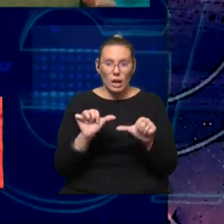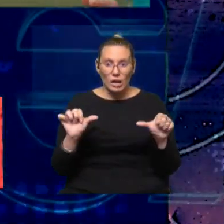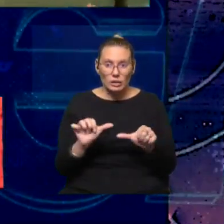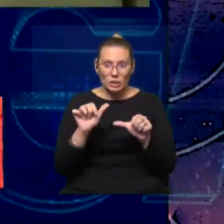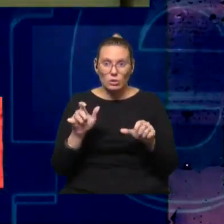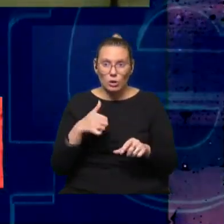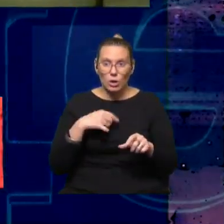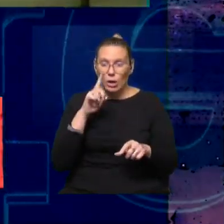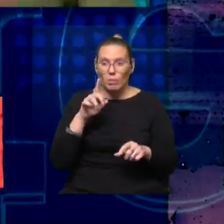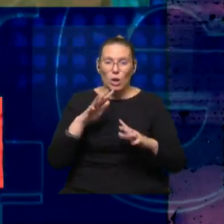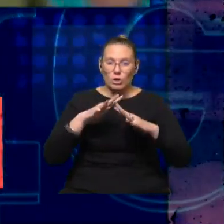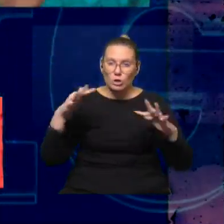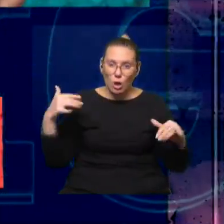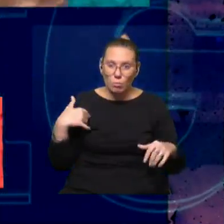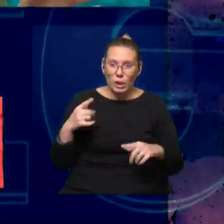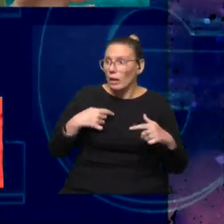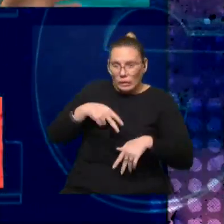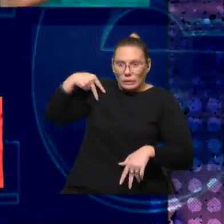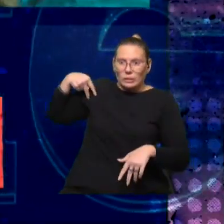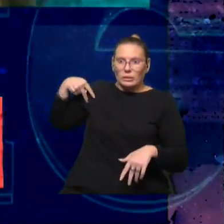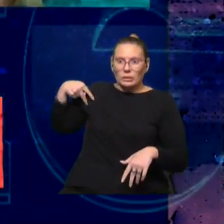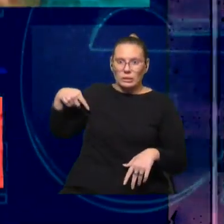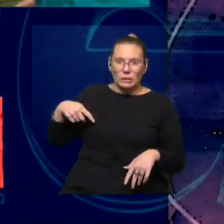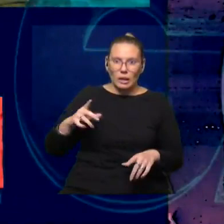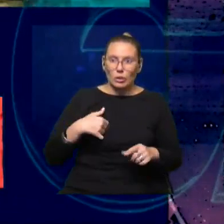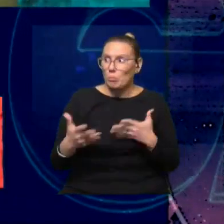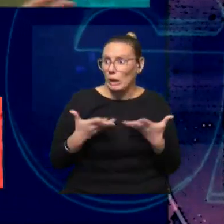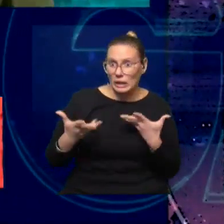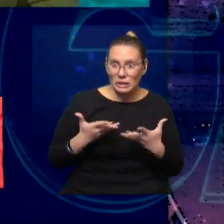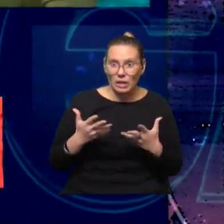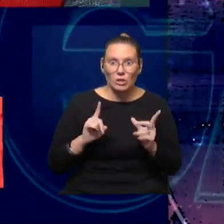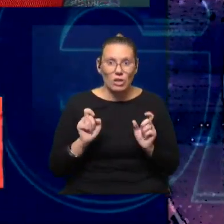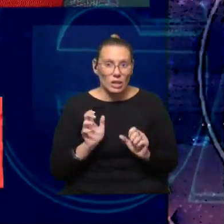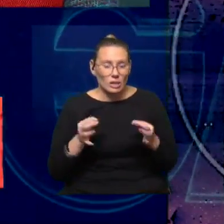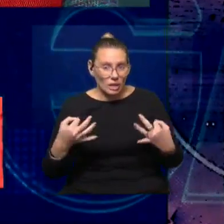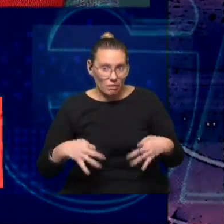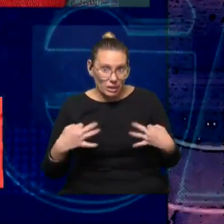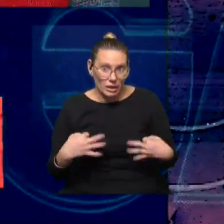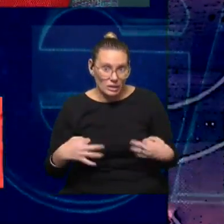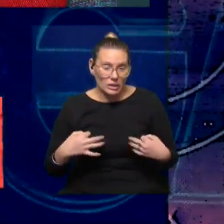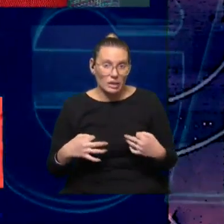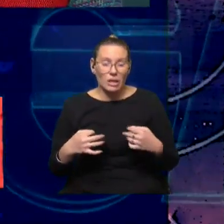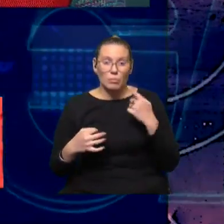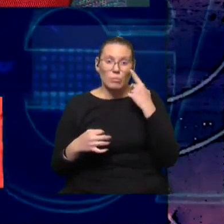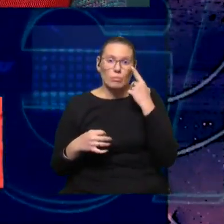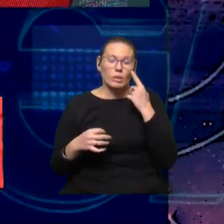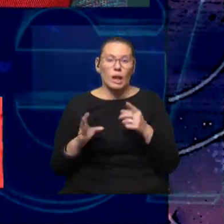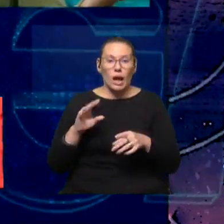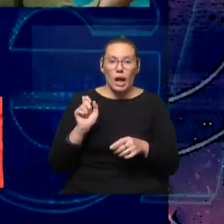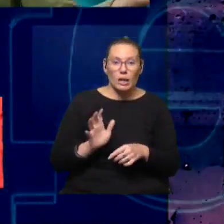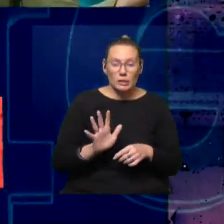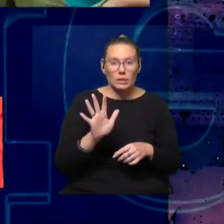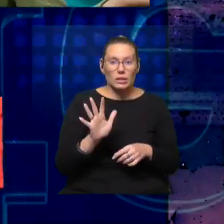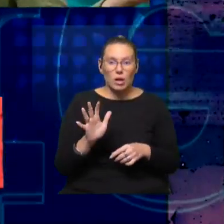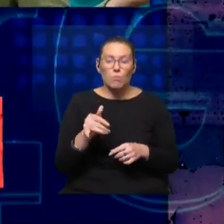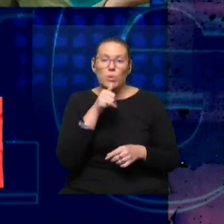como que estoy de repente veo mi sombra estoy molestando es parte de hecho